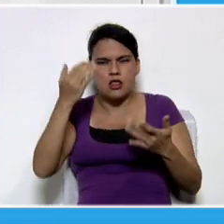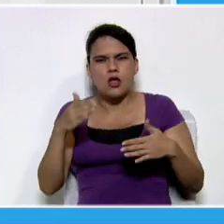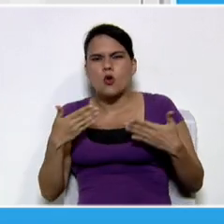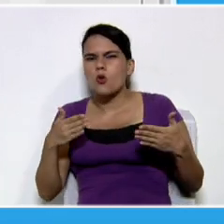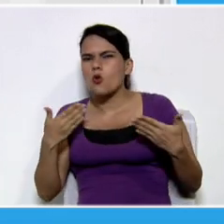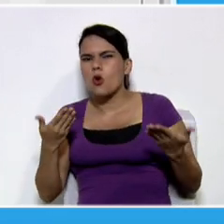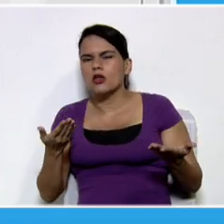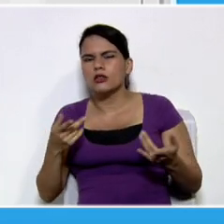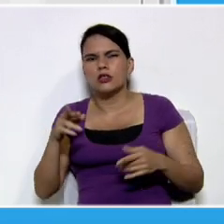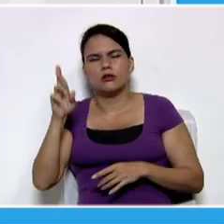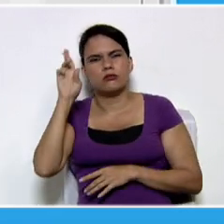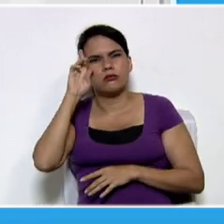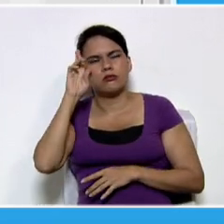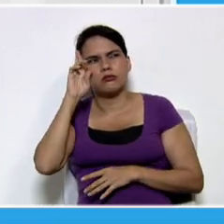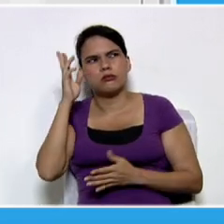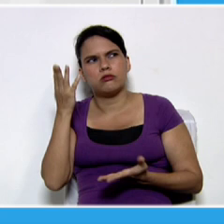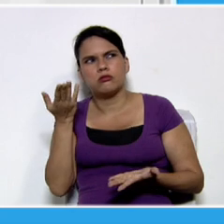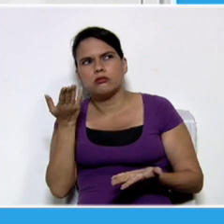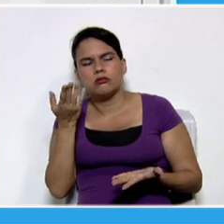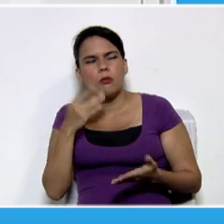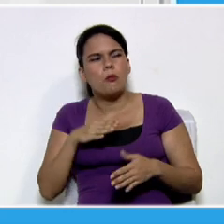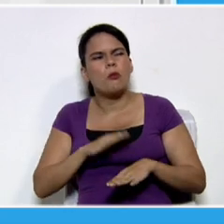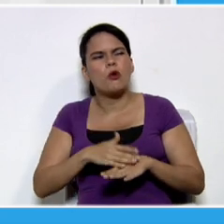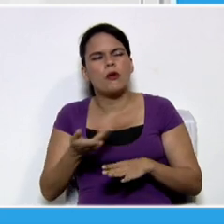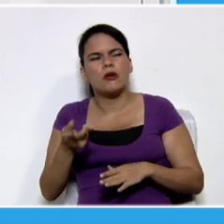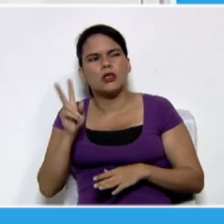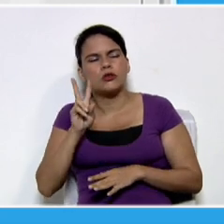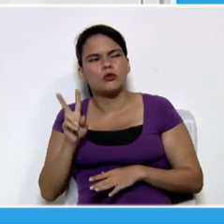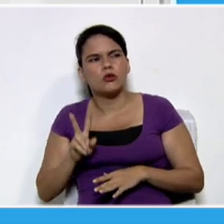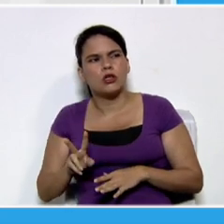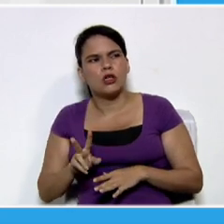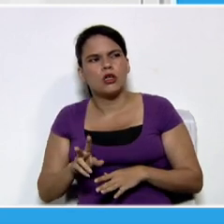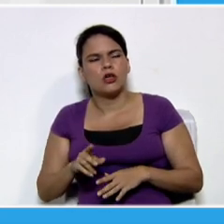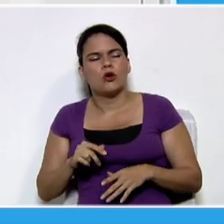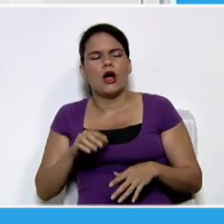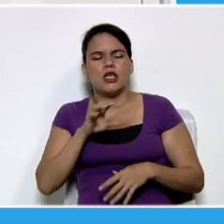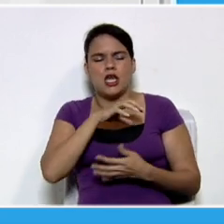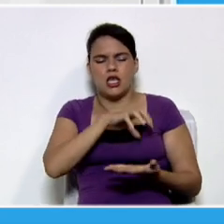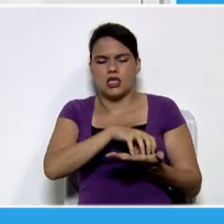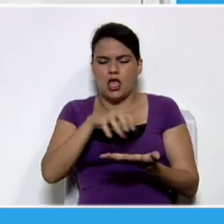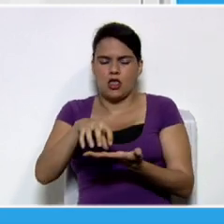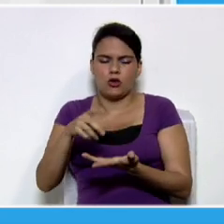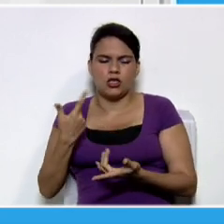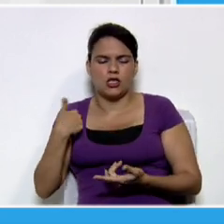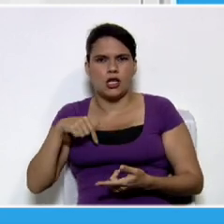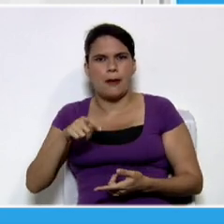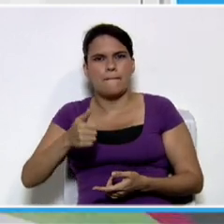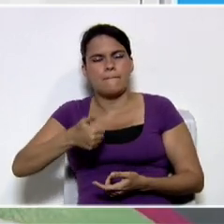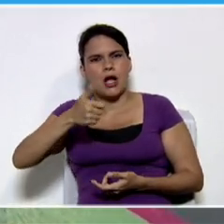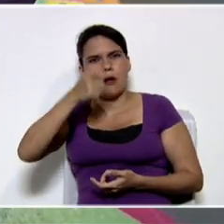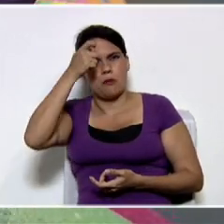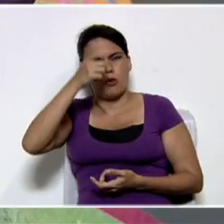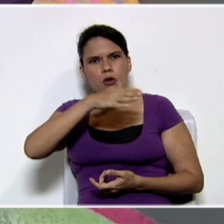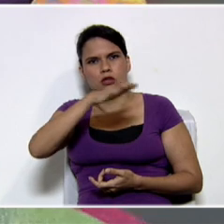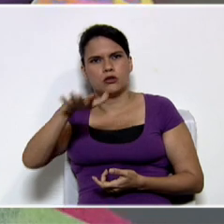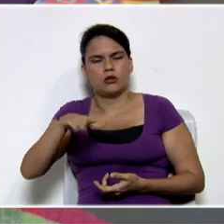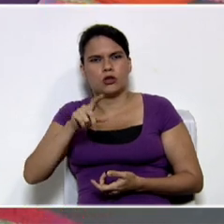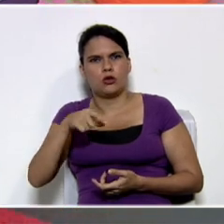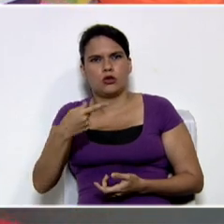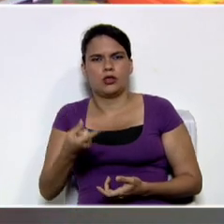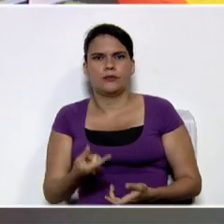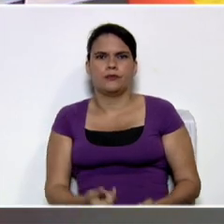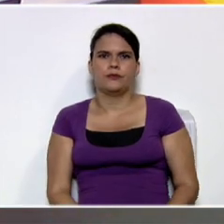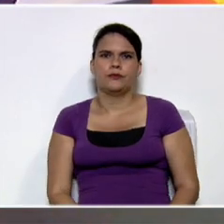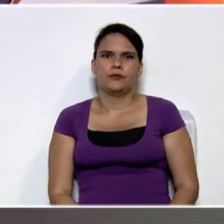sería esa razón por la cual Venezuela se encuentra unos estados más poblados que otros. Comenzamos con la